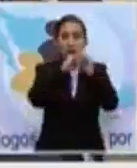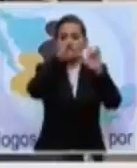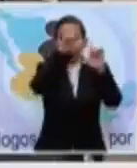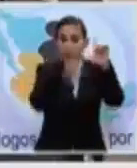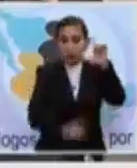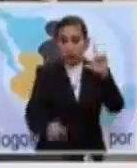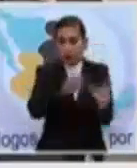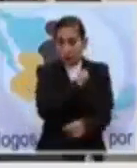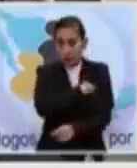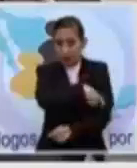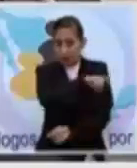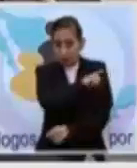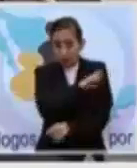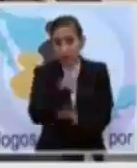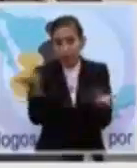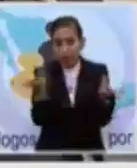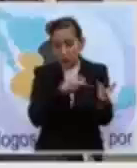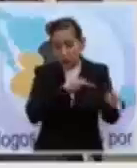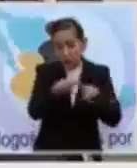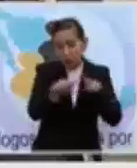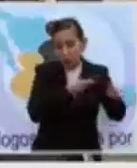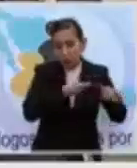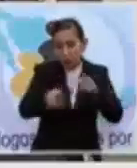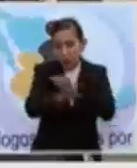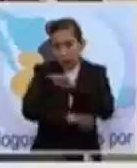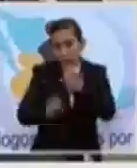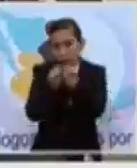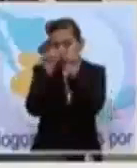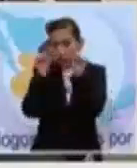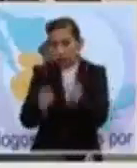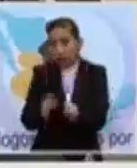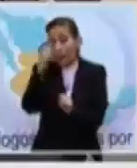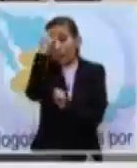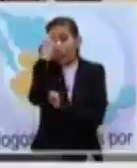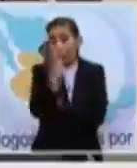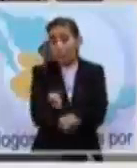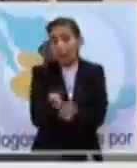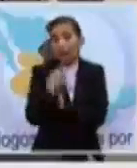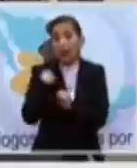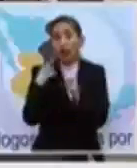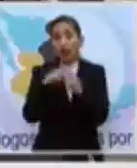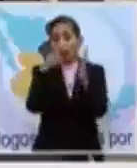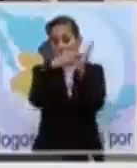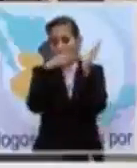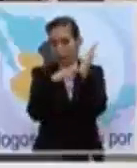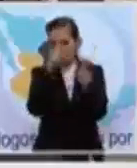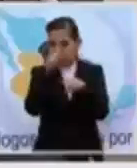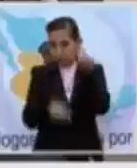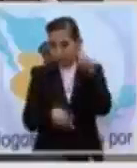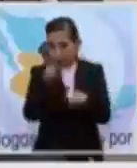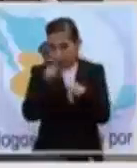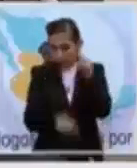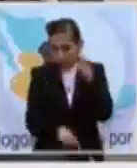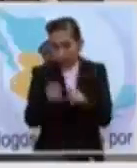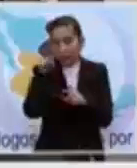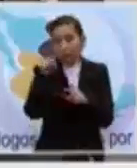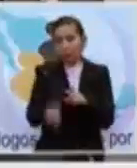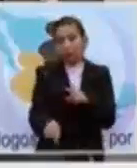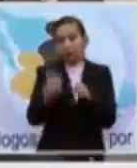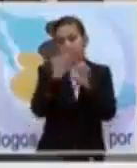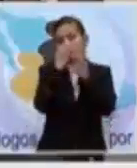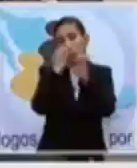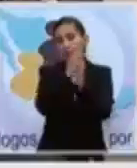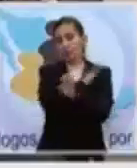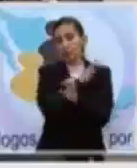de salud. Estamos creando ya una plataforma y un sistema para que con determinadas reglas del juego, los